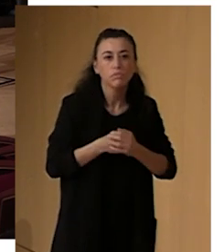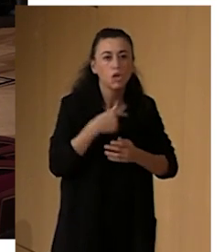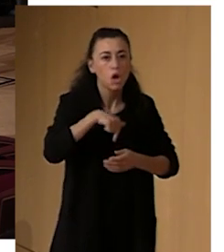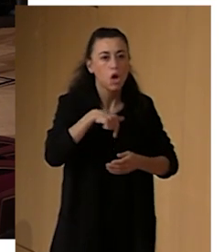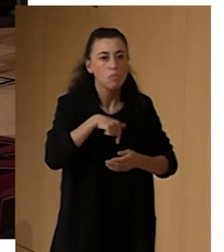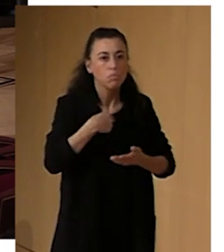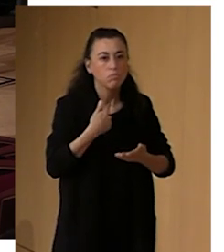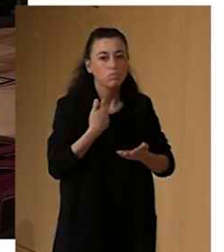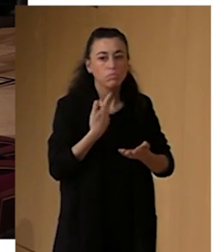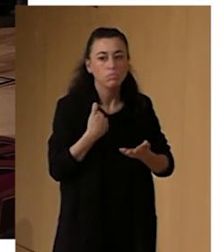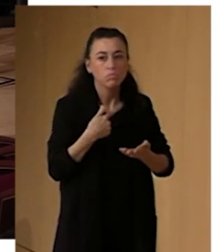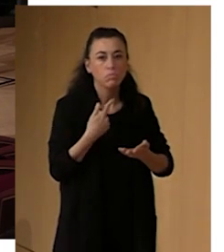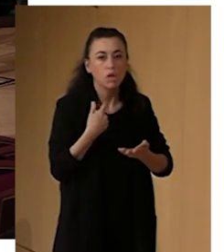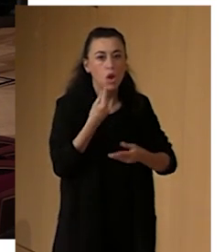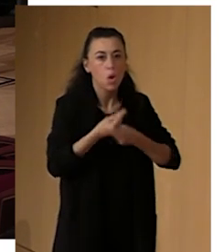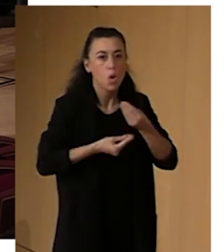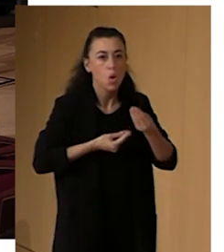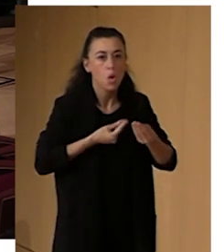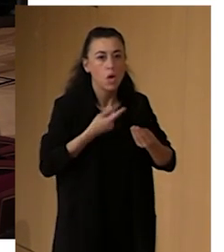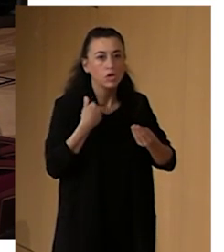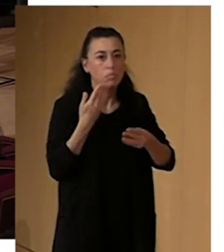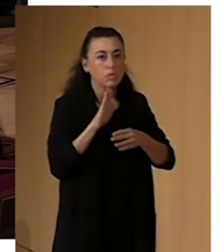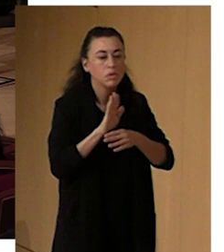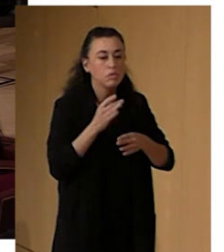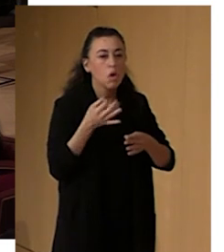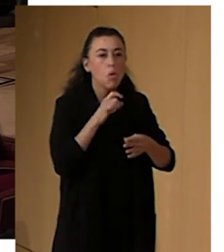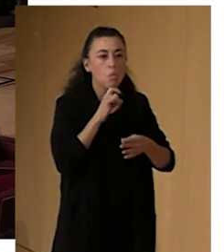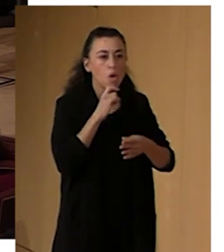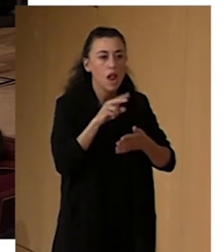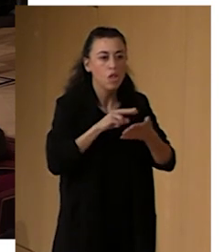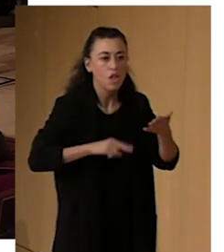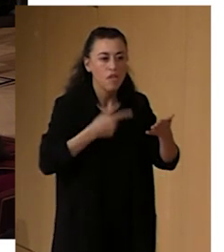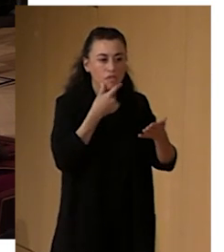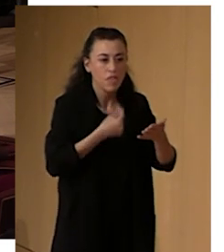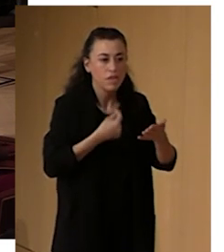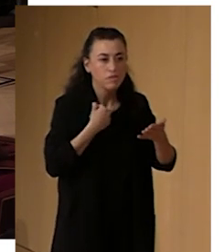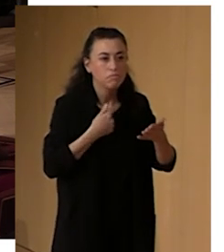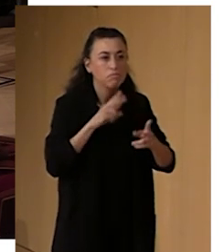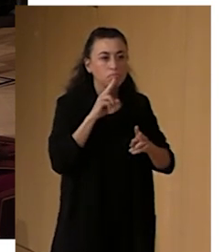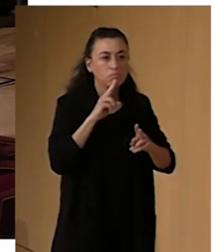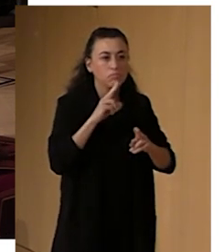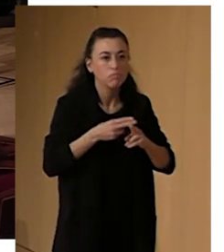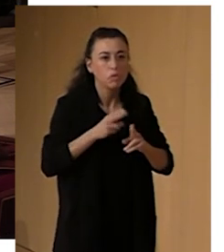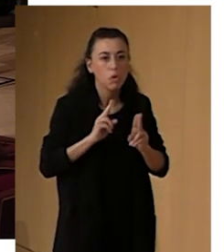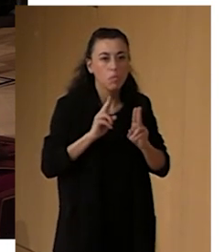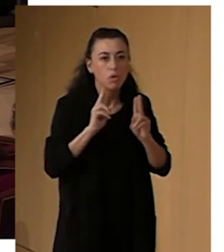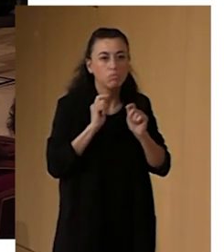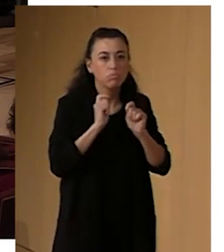fácil por si venía Público con discapacidad intelectual y se titula entender la cultura para